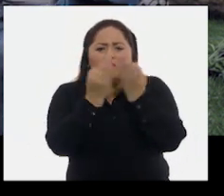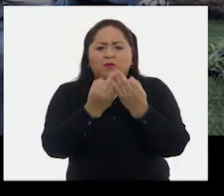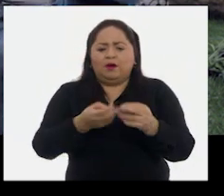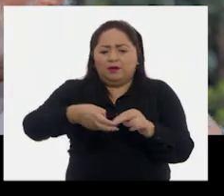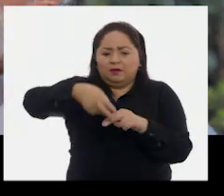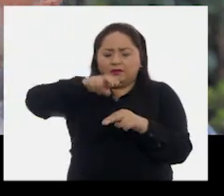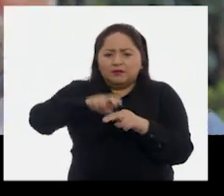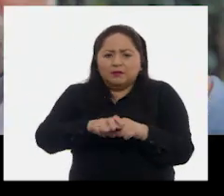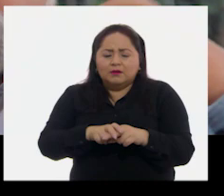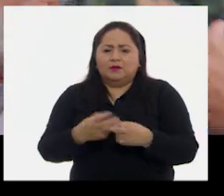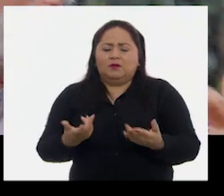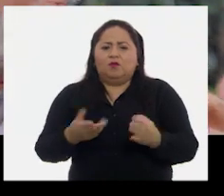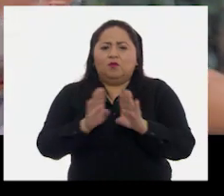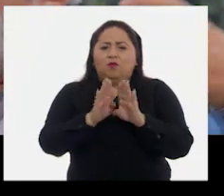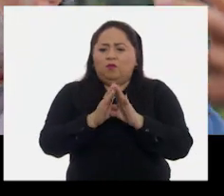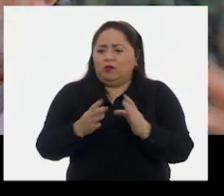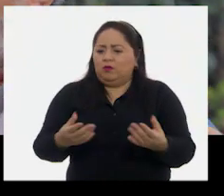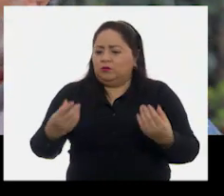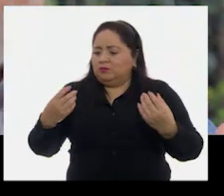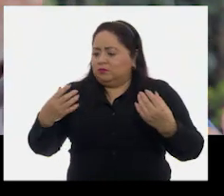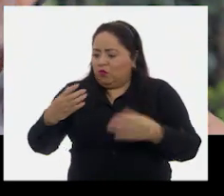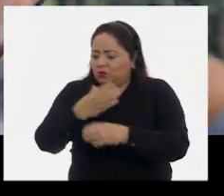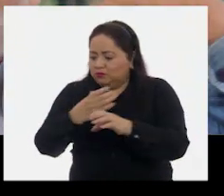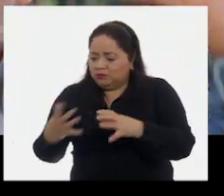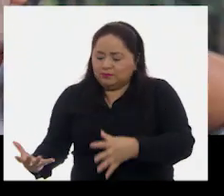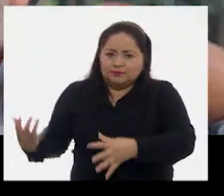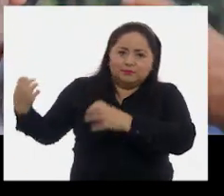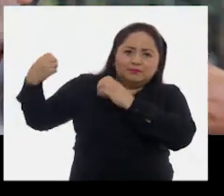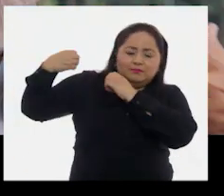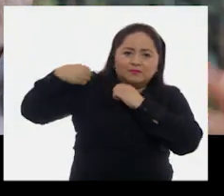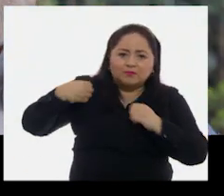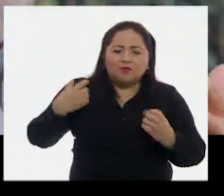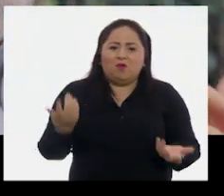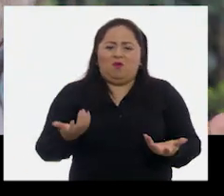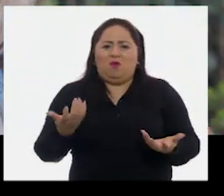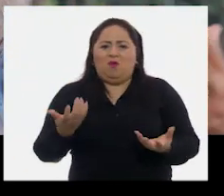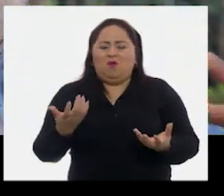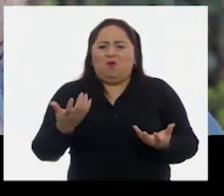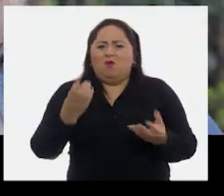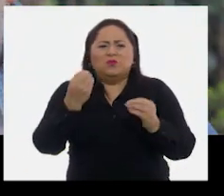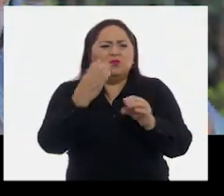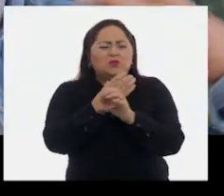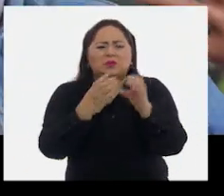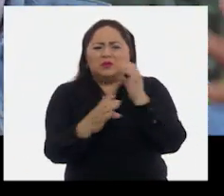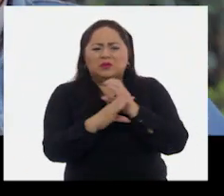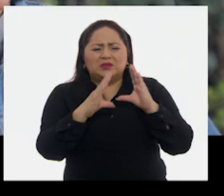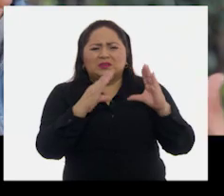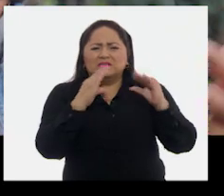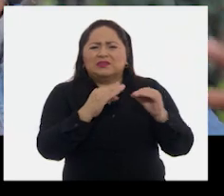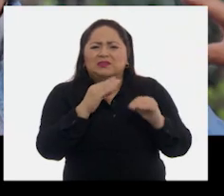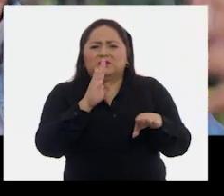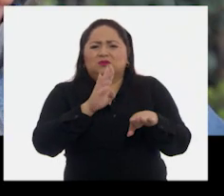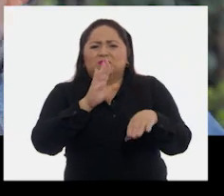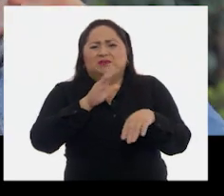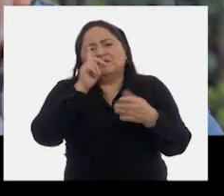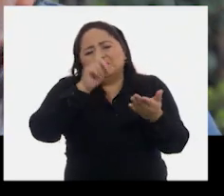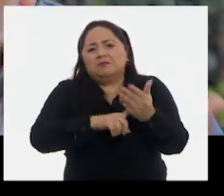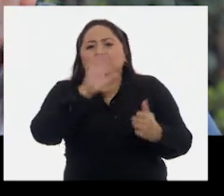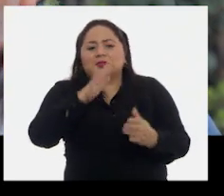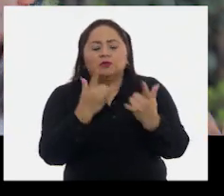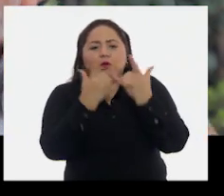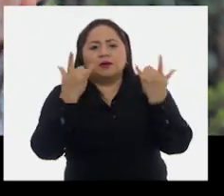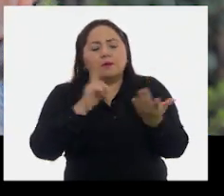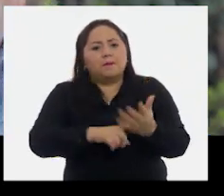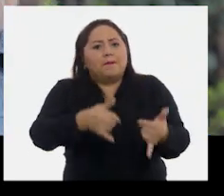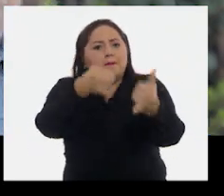de cargar los bultos que traen, su propia, digamos, su historia tan pesada, también la tienen